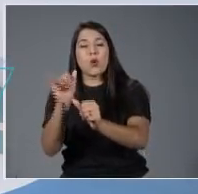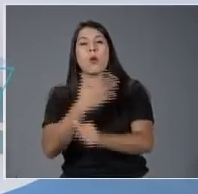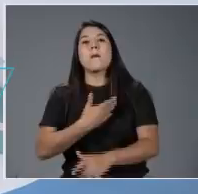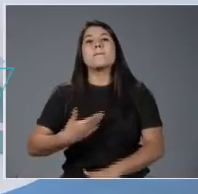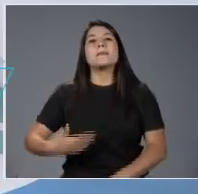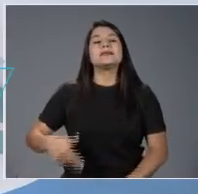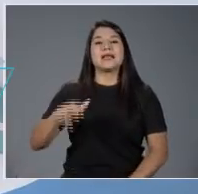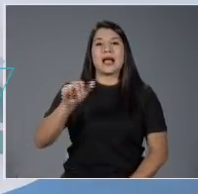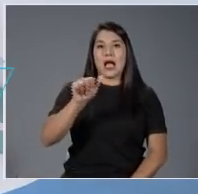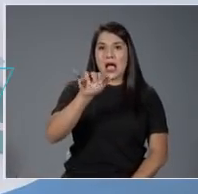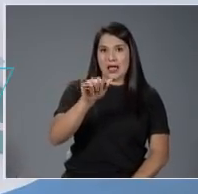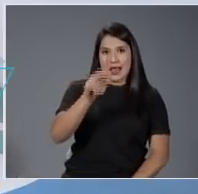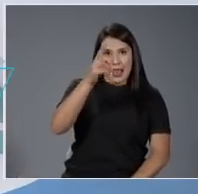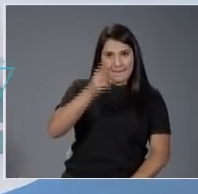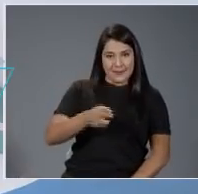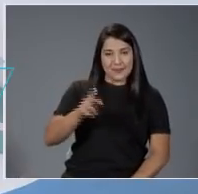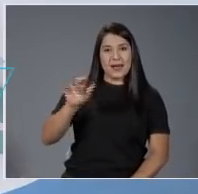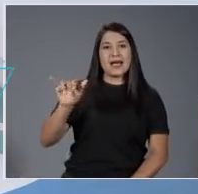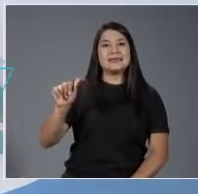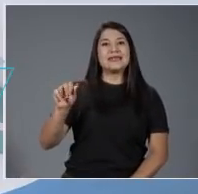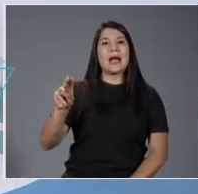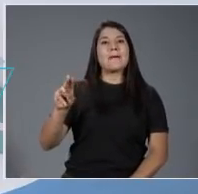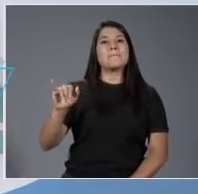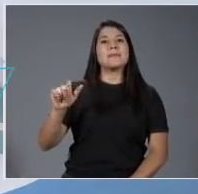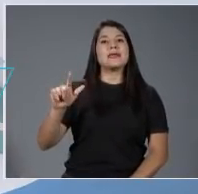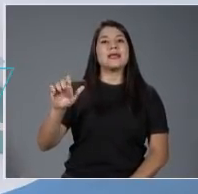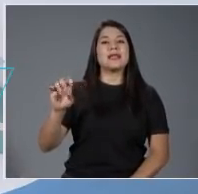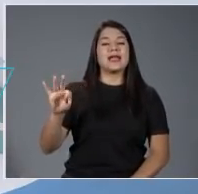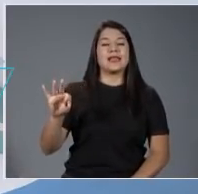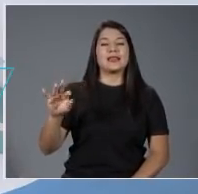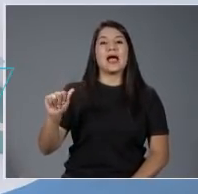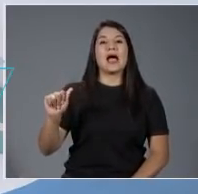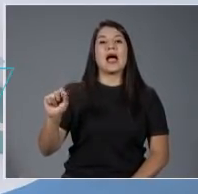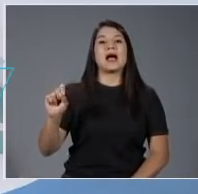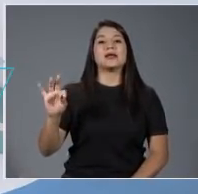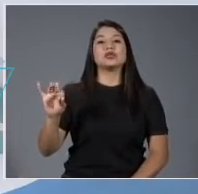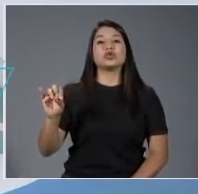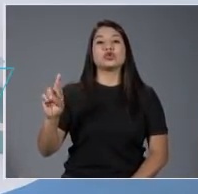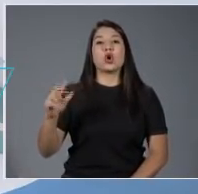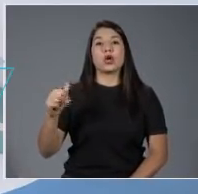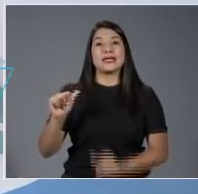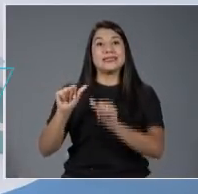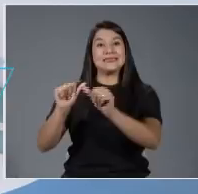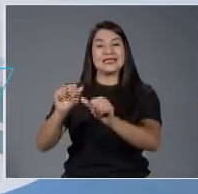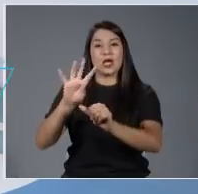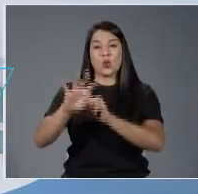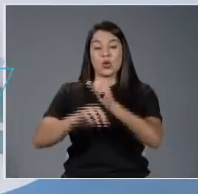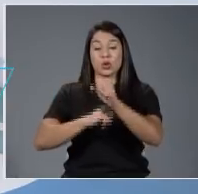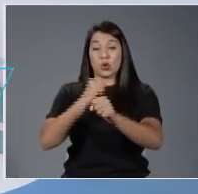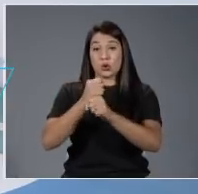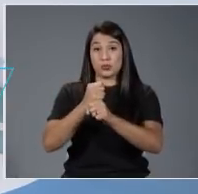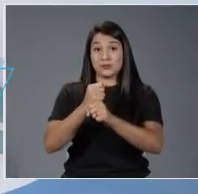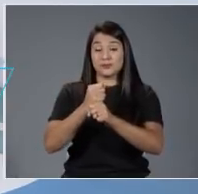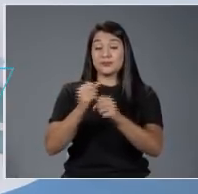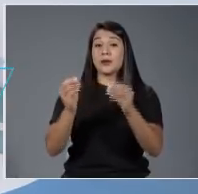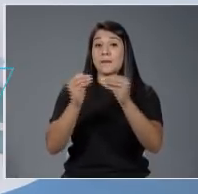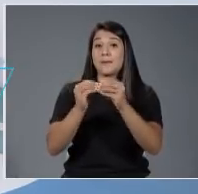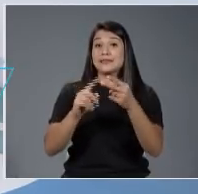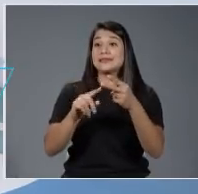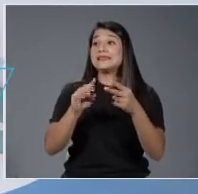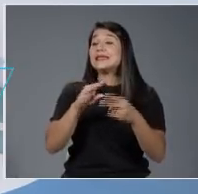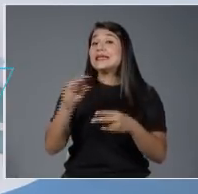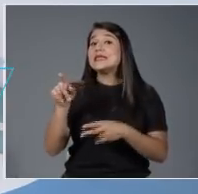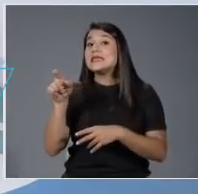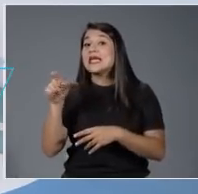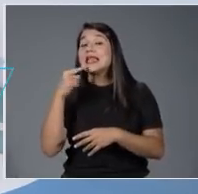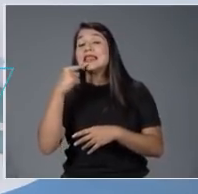ejecutiva de la AIA, que es doña Yamileda Astorga, que aún queda en el puesto por estos 4 años y que él había mencionado que todos los puestos iban